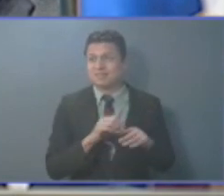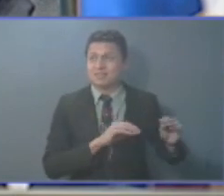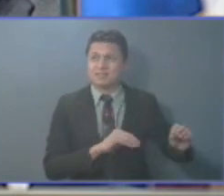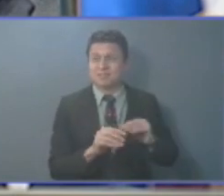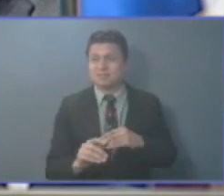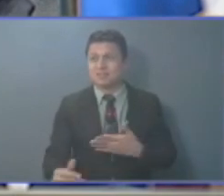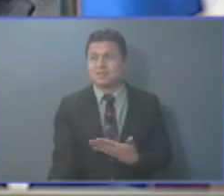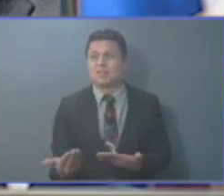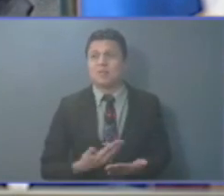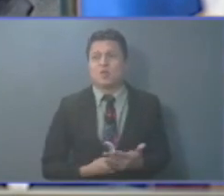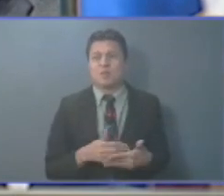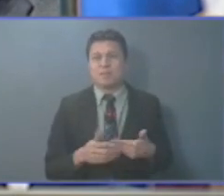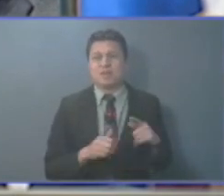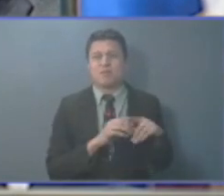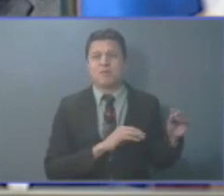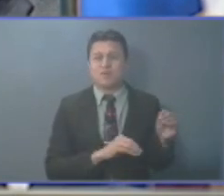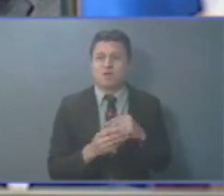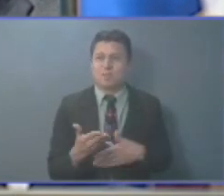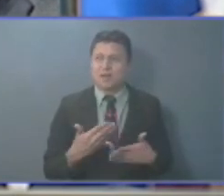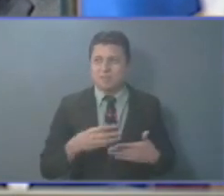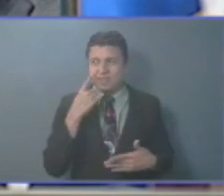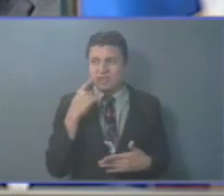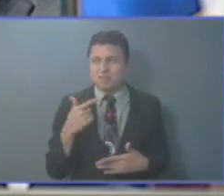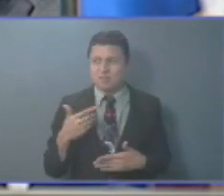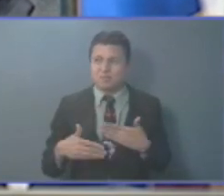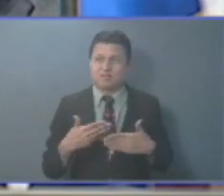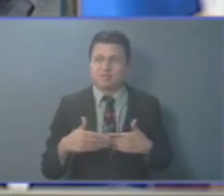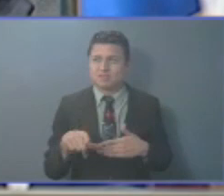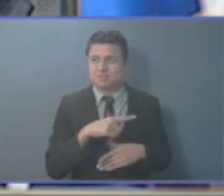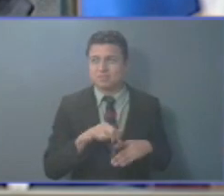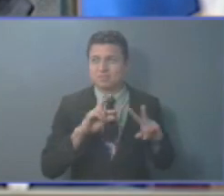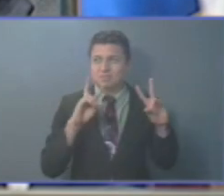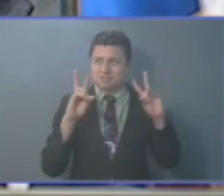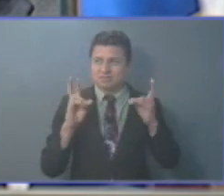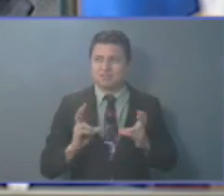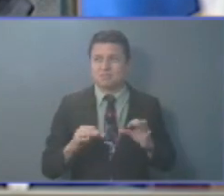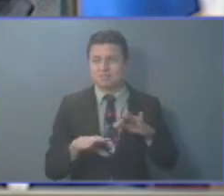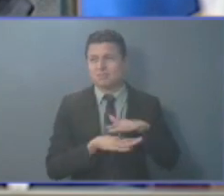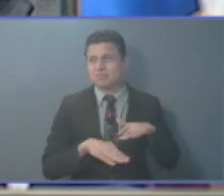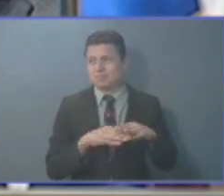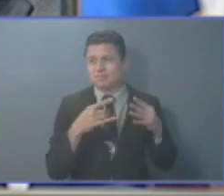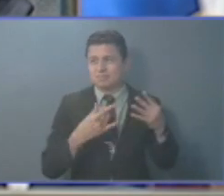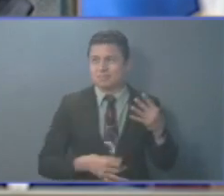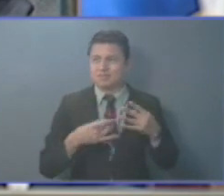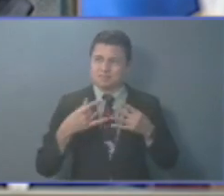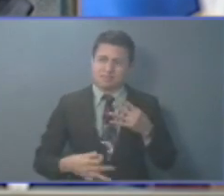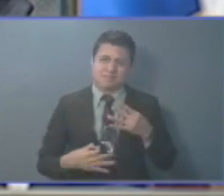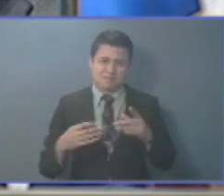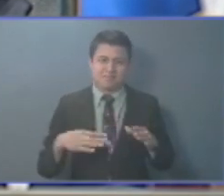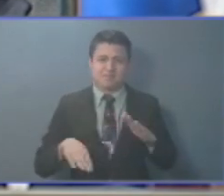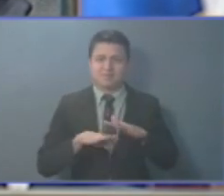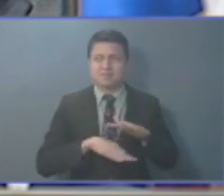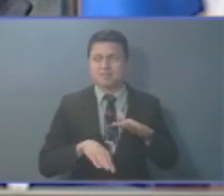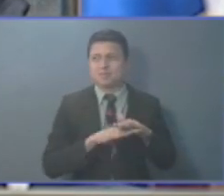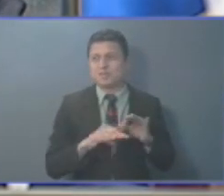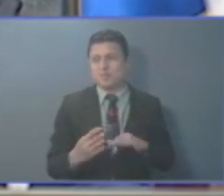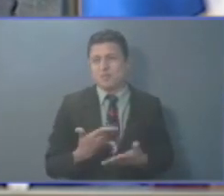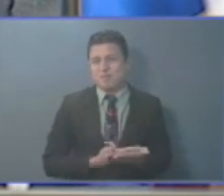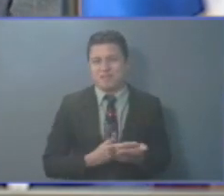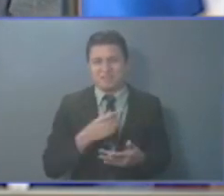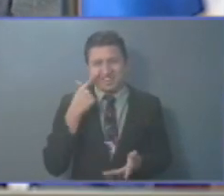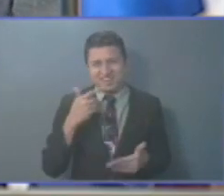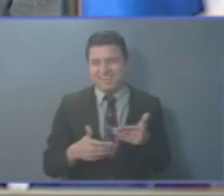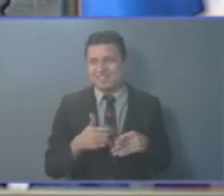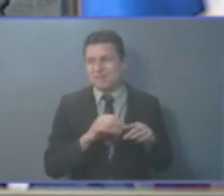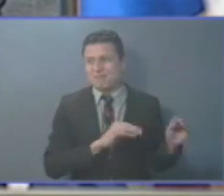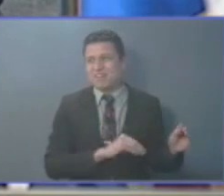decretos ejecutivos, una facultad de todo gobierno, incluso aquellos basados en legislación vigente en nuestro país como el Código de Salud o las mismas